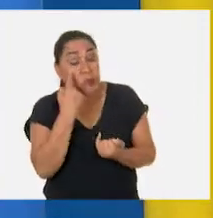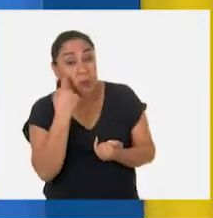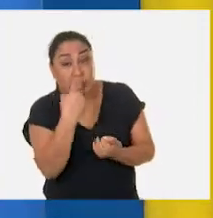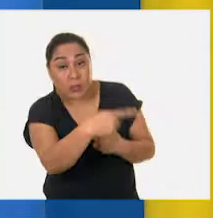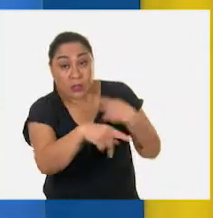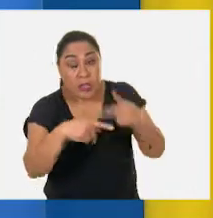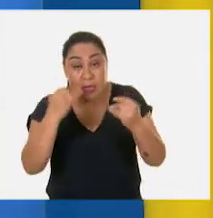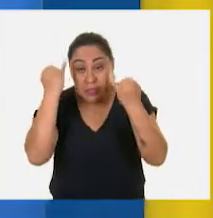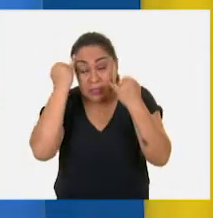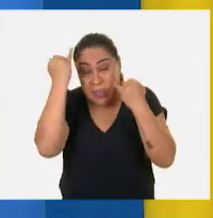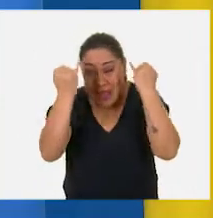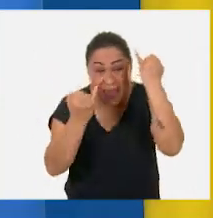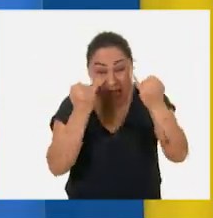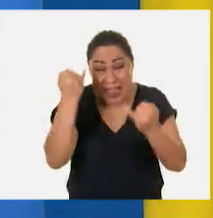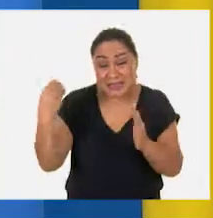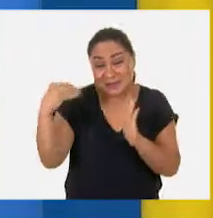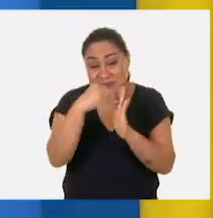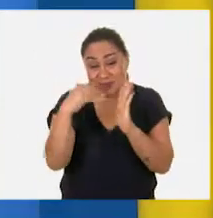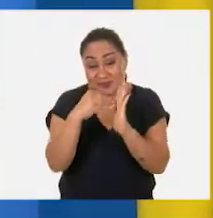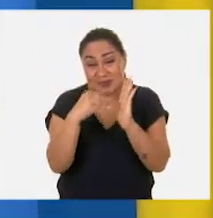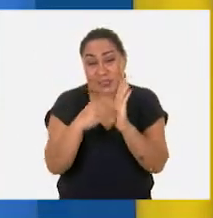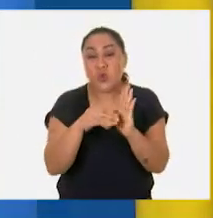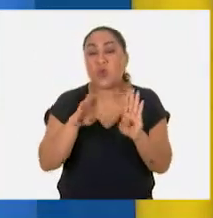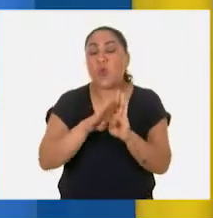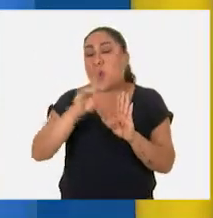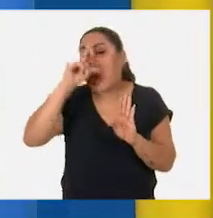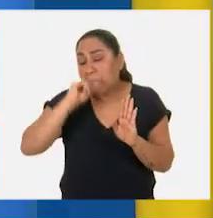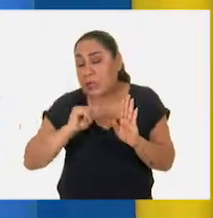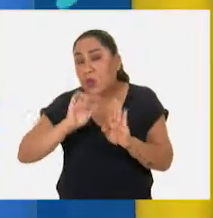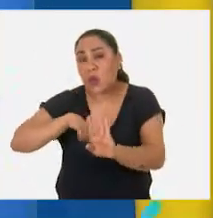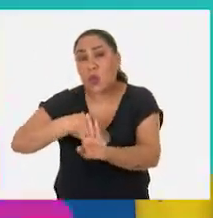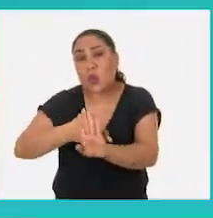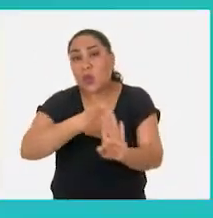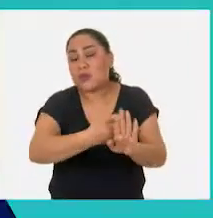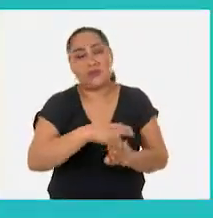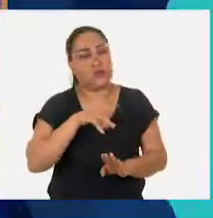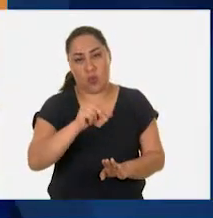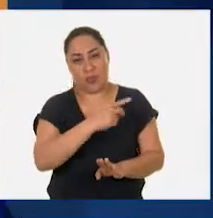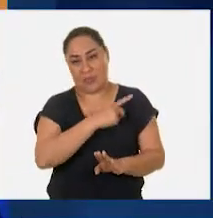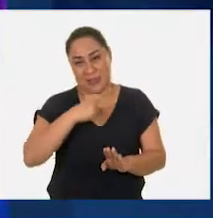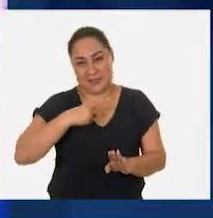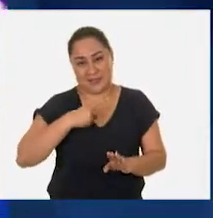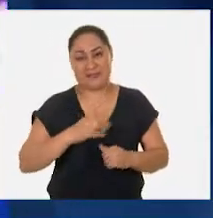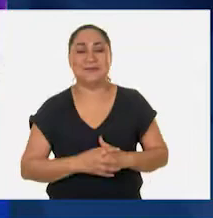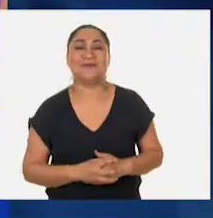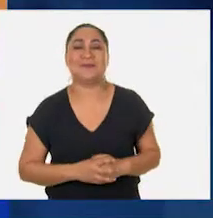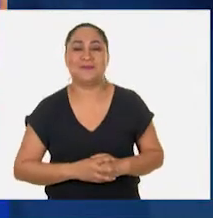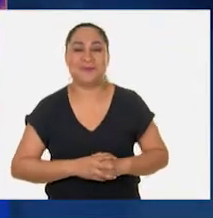ideas no dañen a otras personas, es decir, pues, que no se ejerzan violencias.